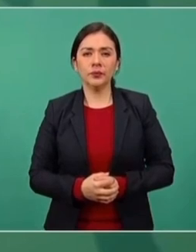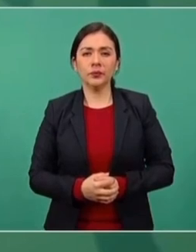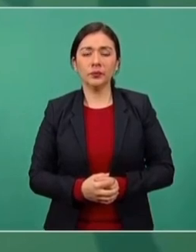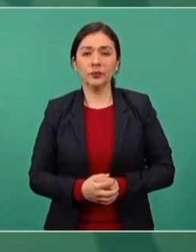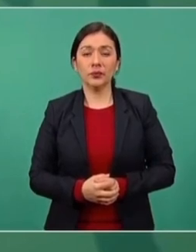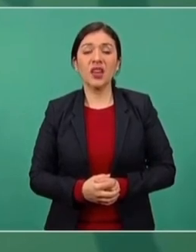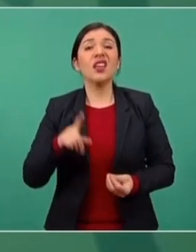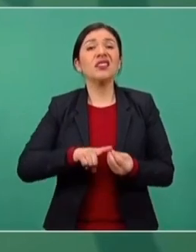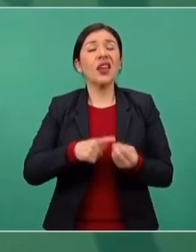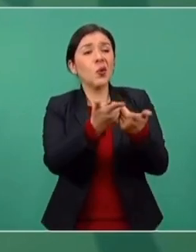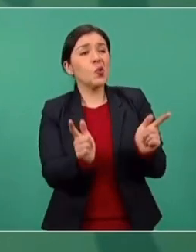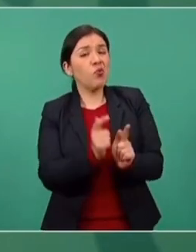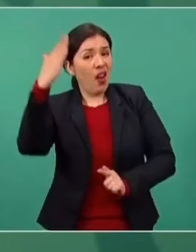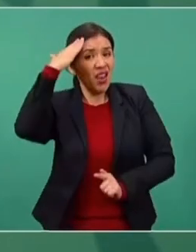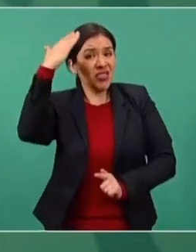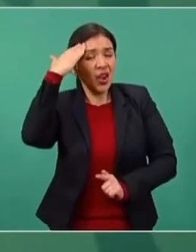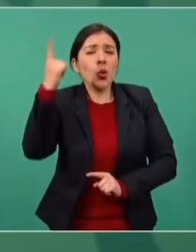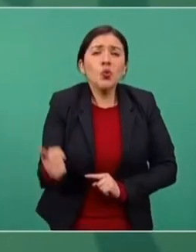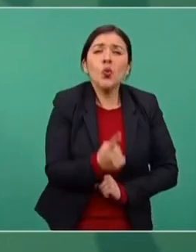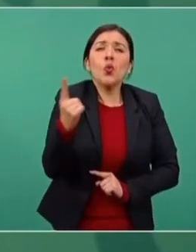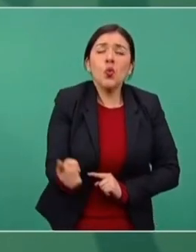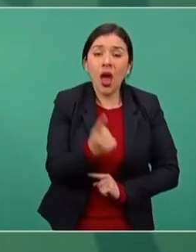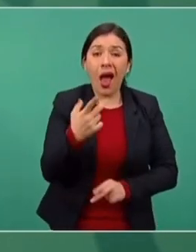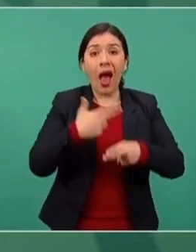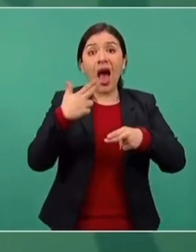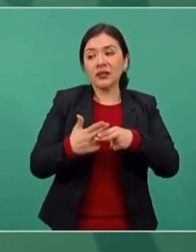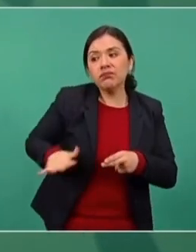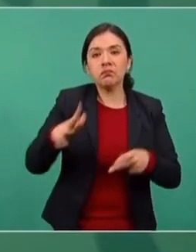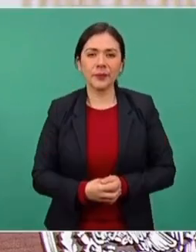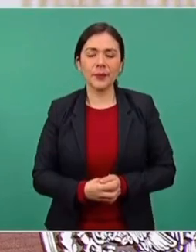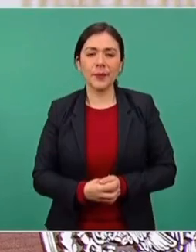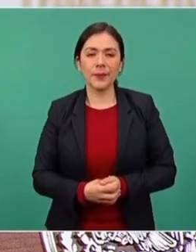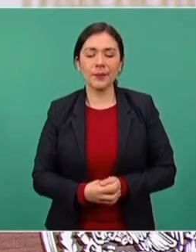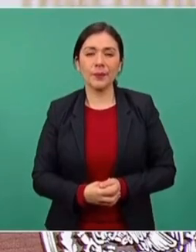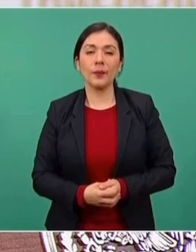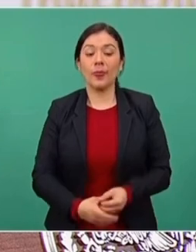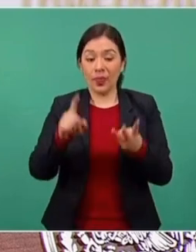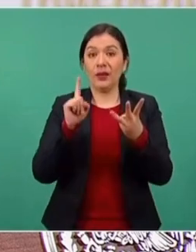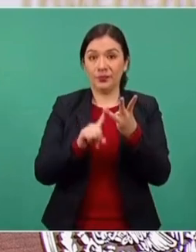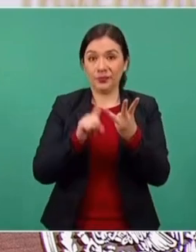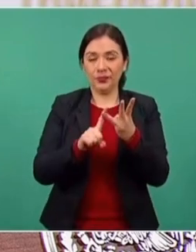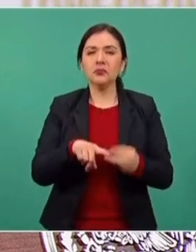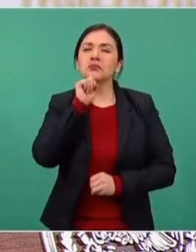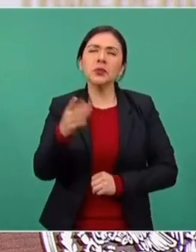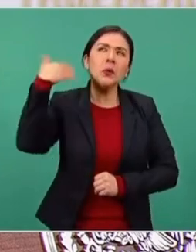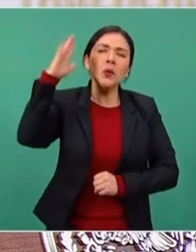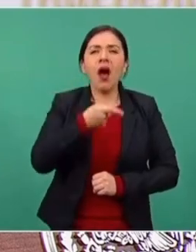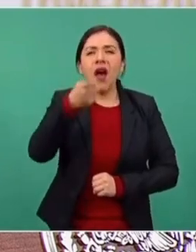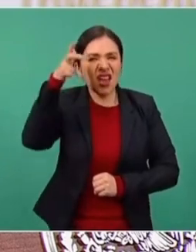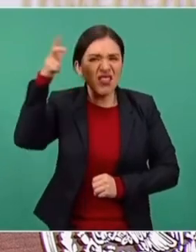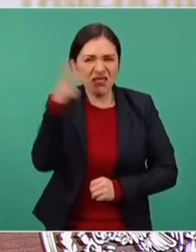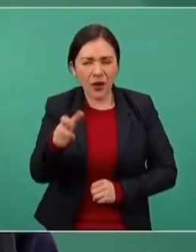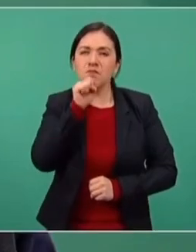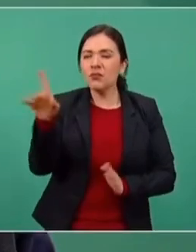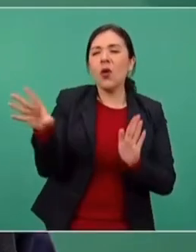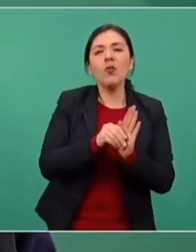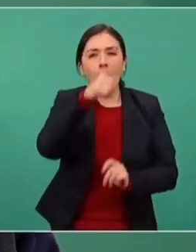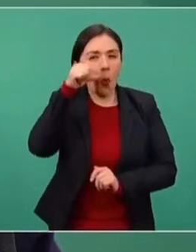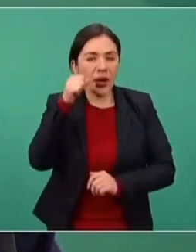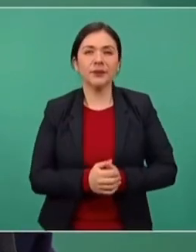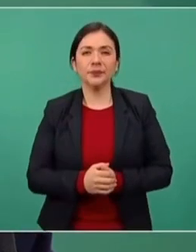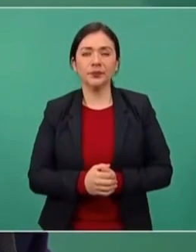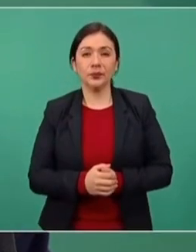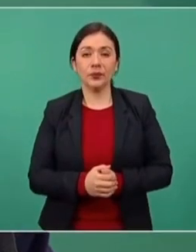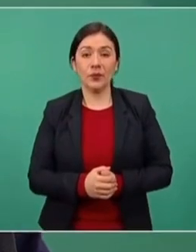los caciques duran hasta que el pueblo quiere. Apúntele bien. Tercero, lo que decía Hidalgo y repetía mucho Juárez: